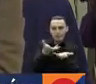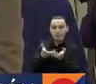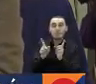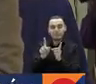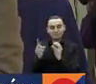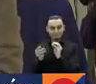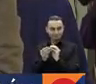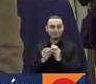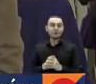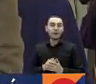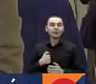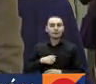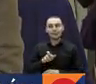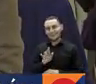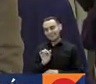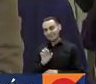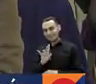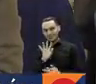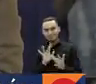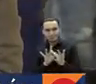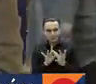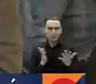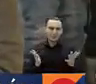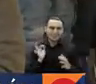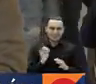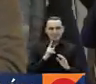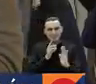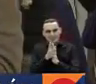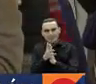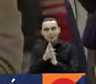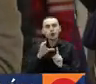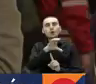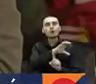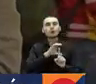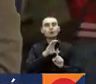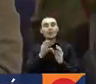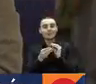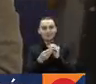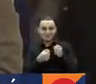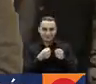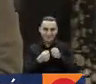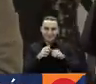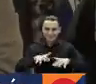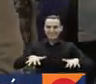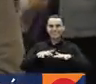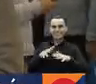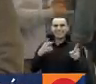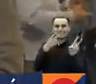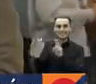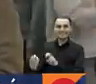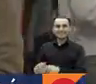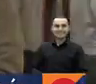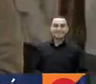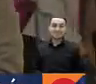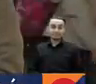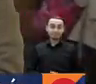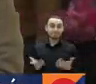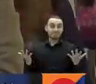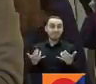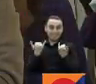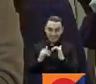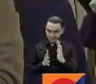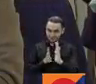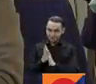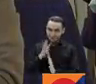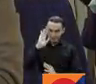supuesto RTBC Noticias estuvo allí conectado con la información cultural y con las noticias que surgen aquí en Corferias. Es todo lo que tengo por el momento,